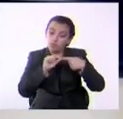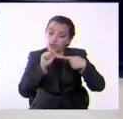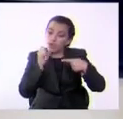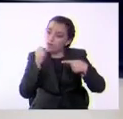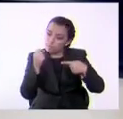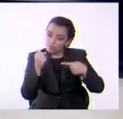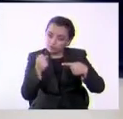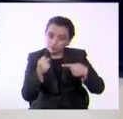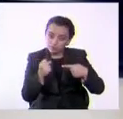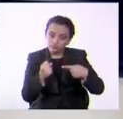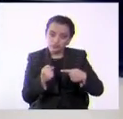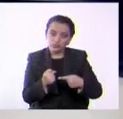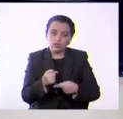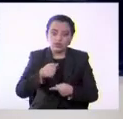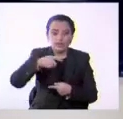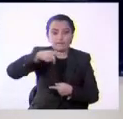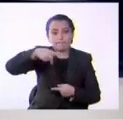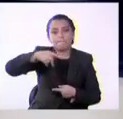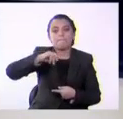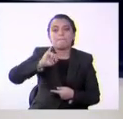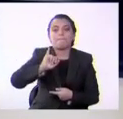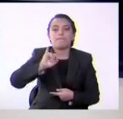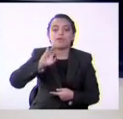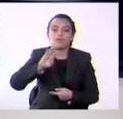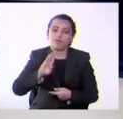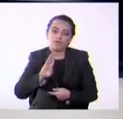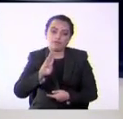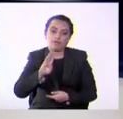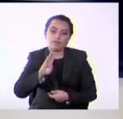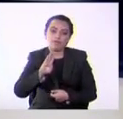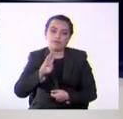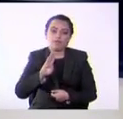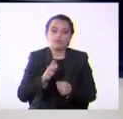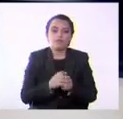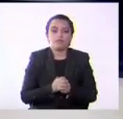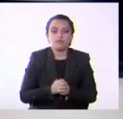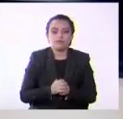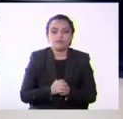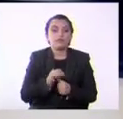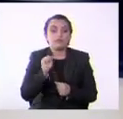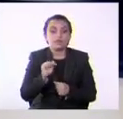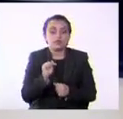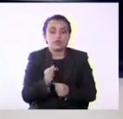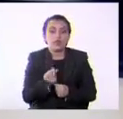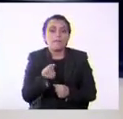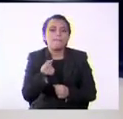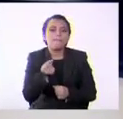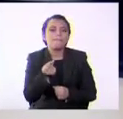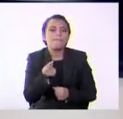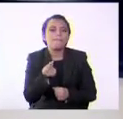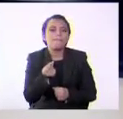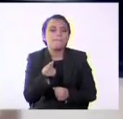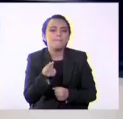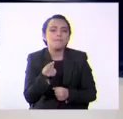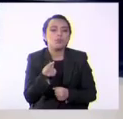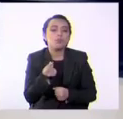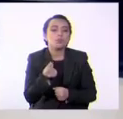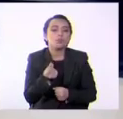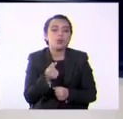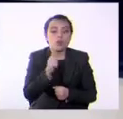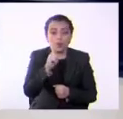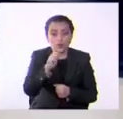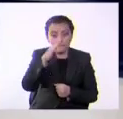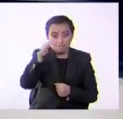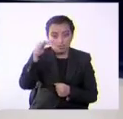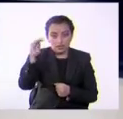Bruto, el PIB, PIB, que da cuenta del valor monetario de la producción de un país